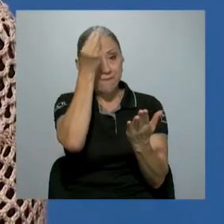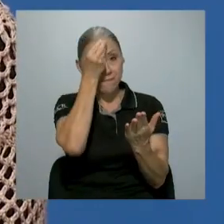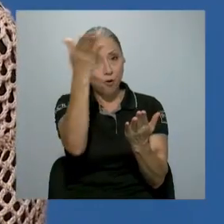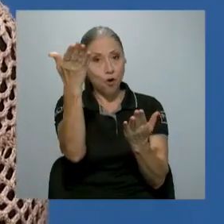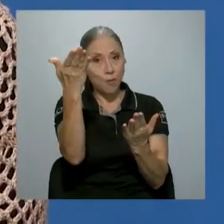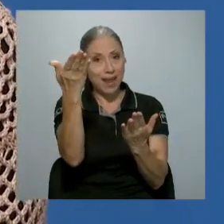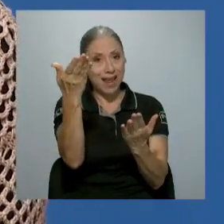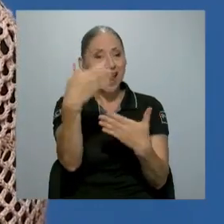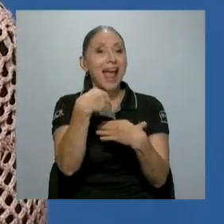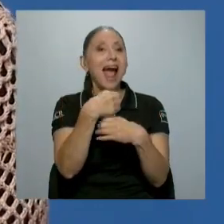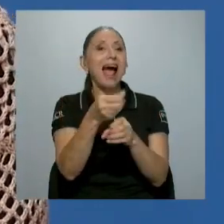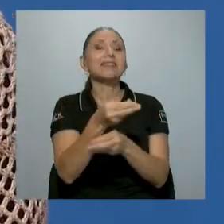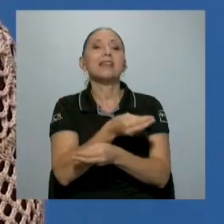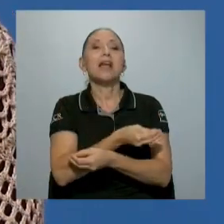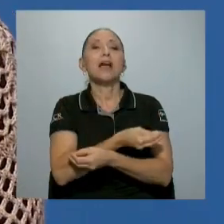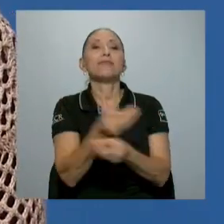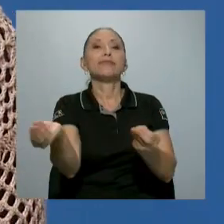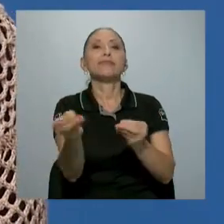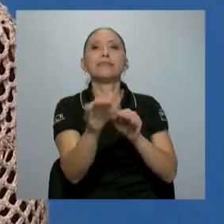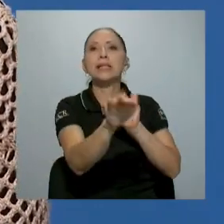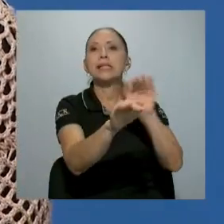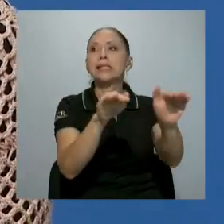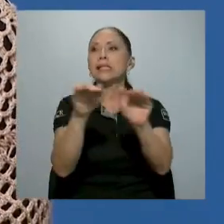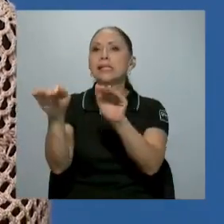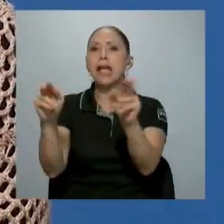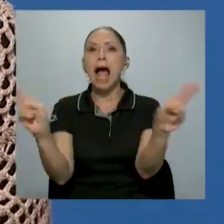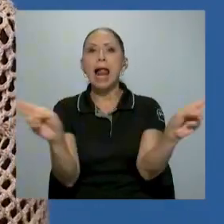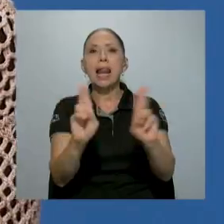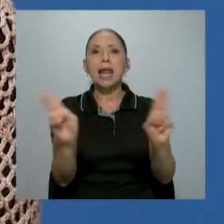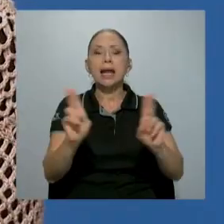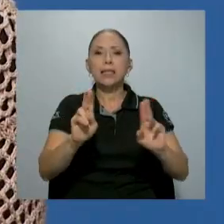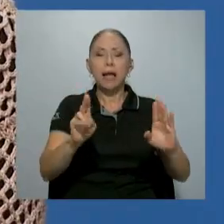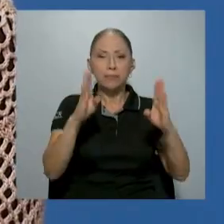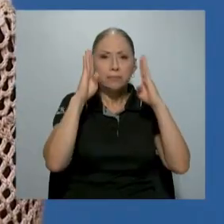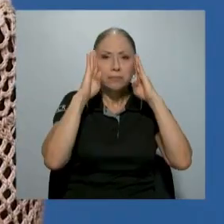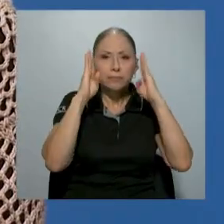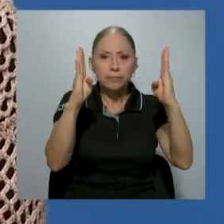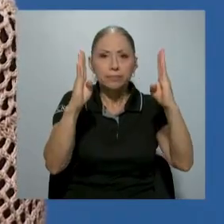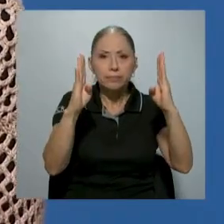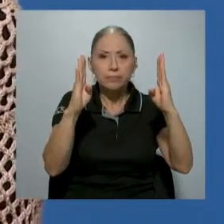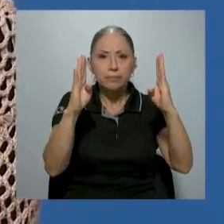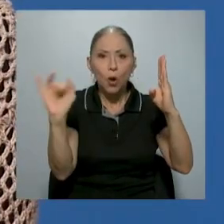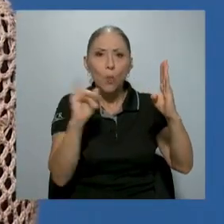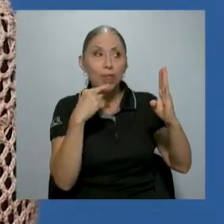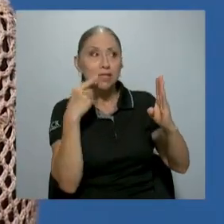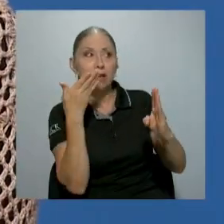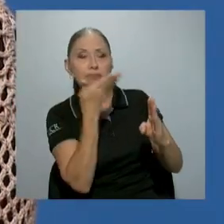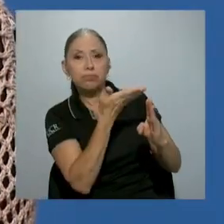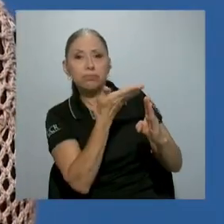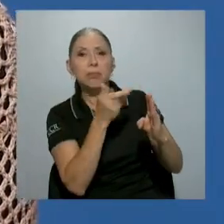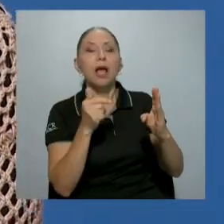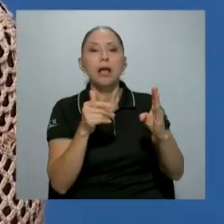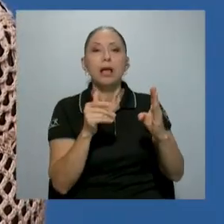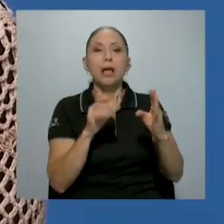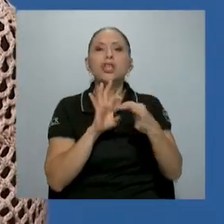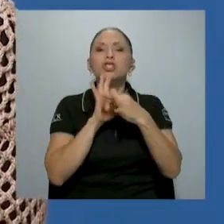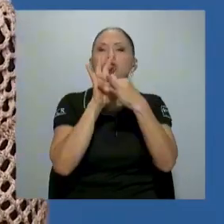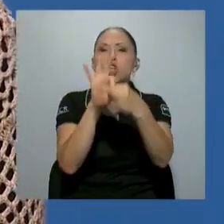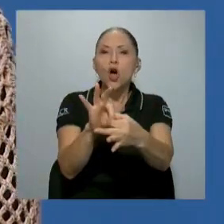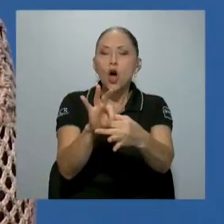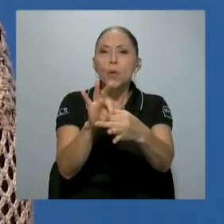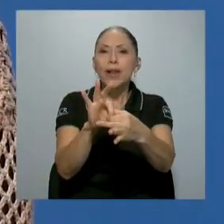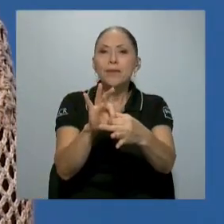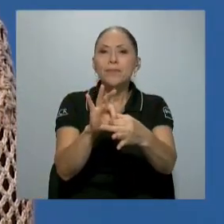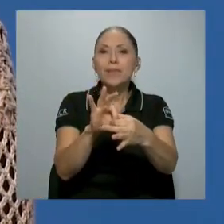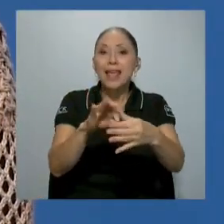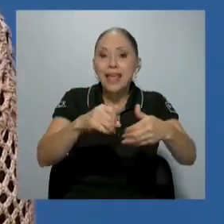alerta, lo que decía Agustín hace un momento, lanza una alerta sobre los desafíos que de